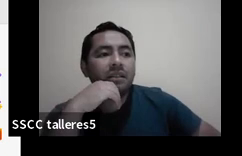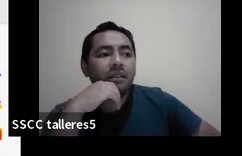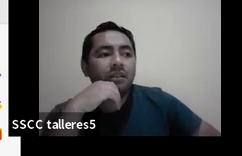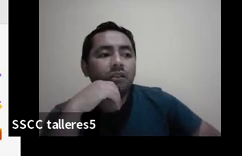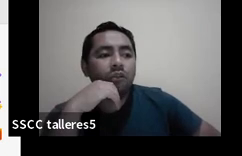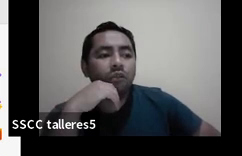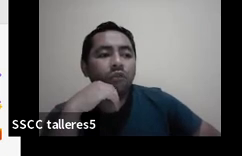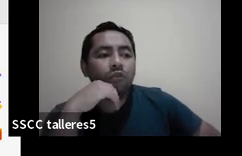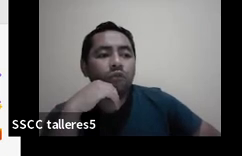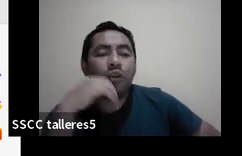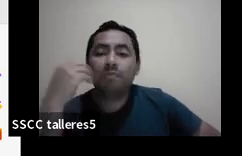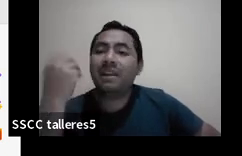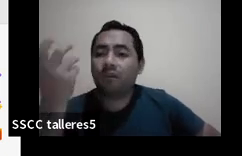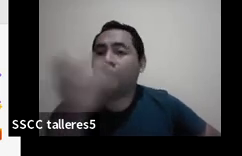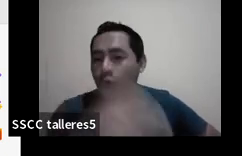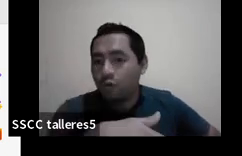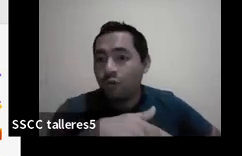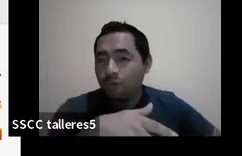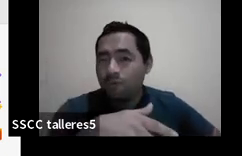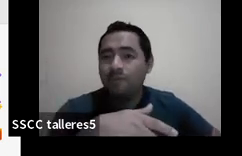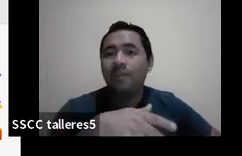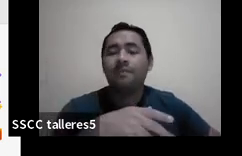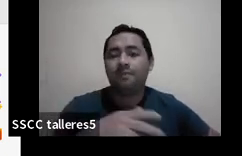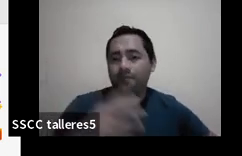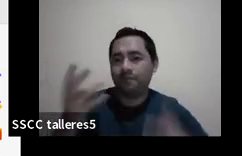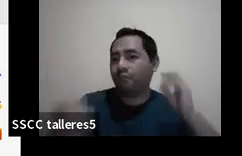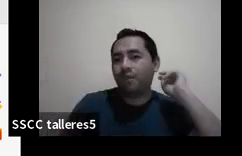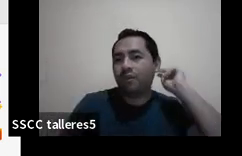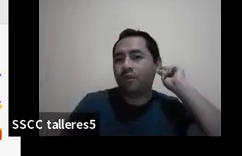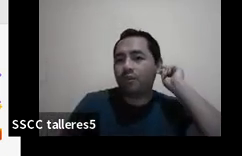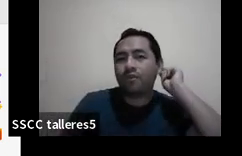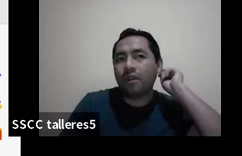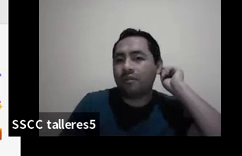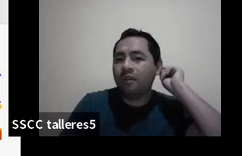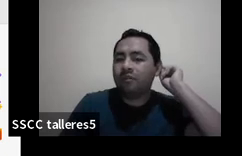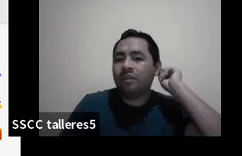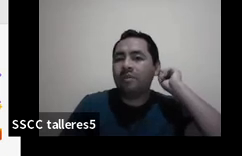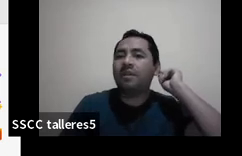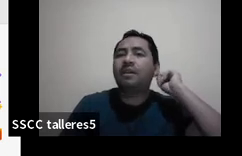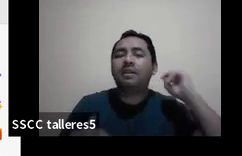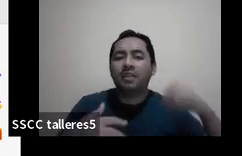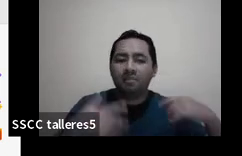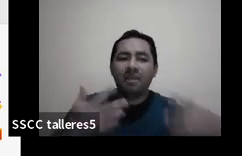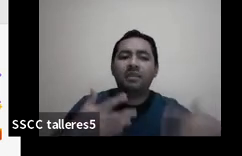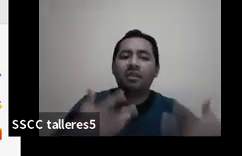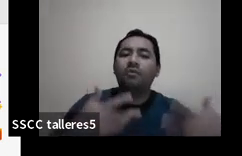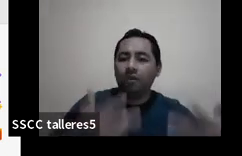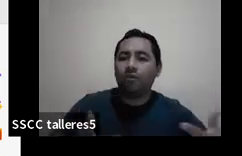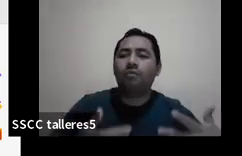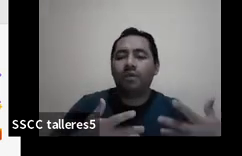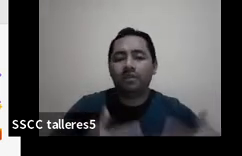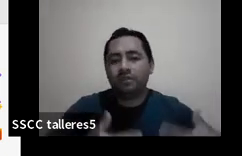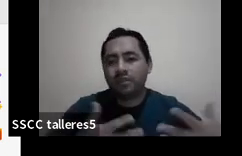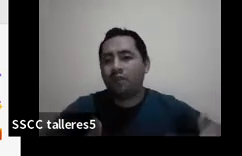pues no esperan un hijo sordo, ¿ya? No esperan un hijo sordo, o sea, ellos siempre esperan tener